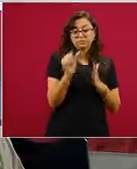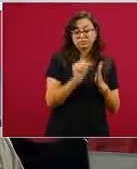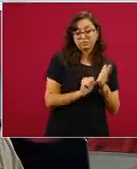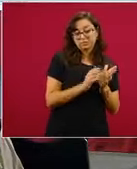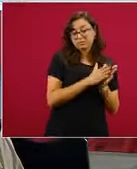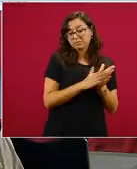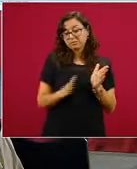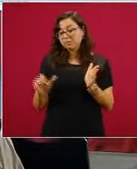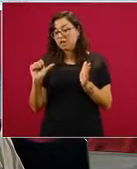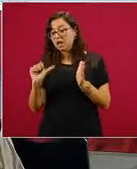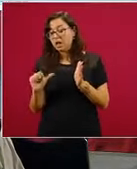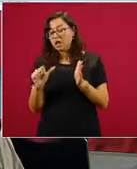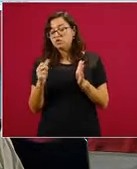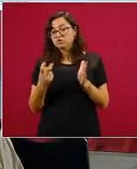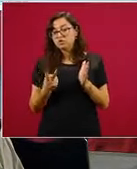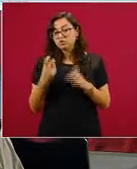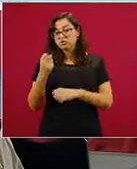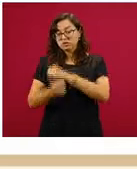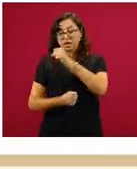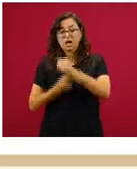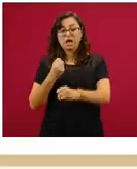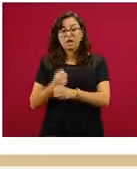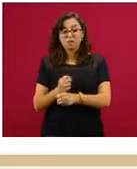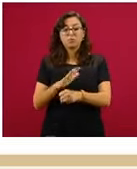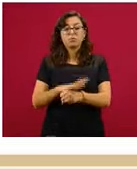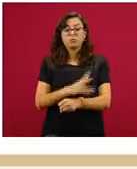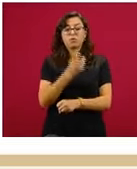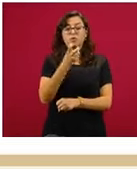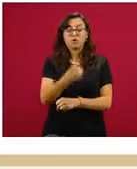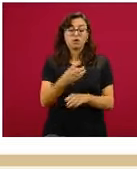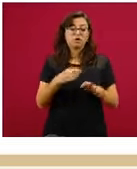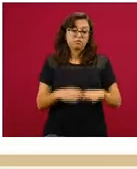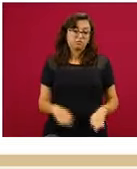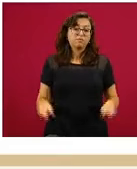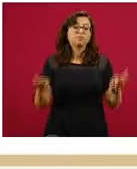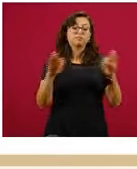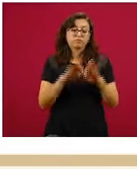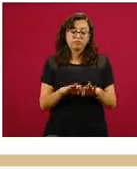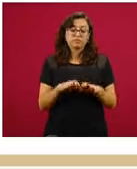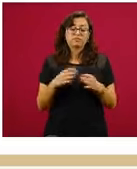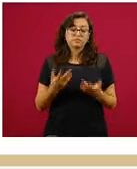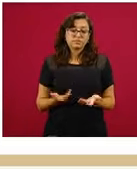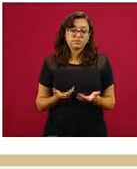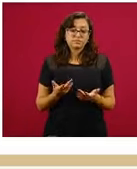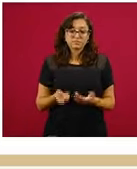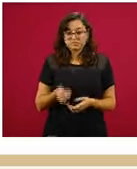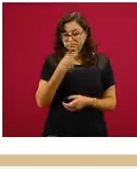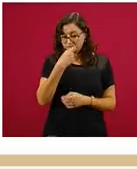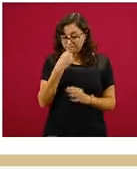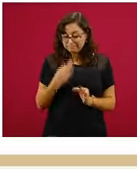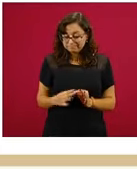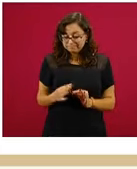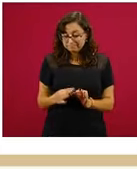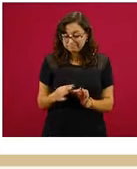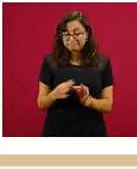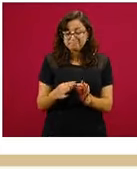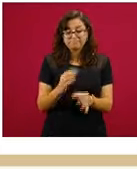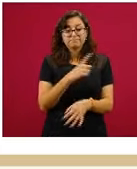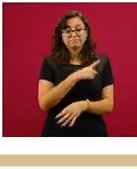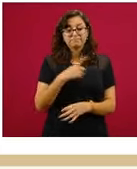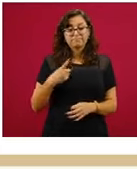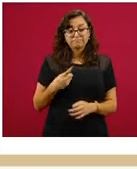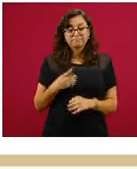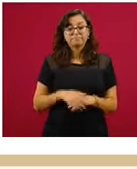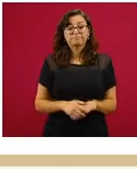extender a 2 años. Entonces, de ahí la importancia de estar adheridos al tratamiento. Por último, pues, ¿qué es la infección